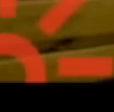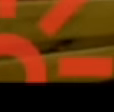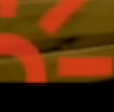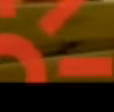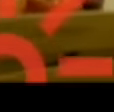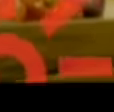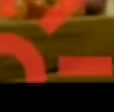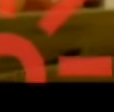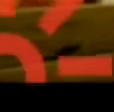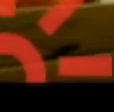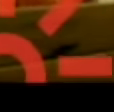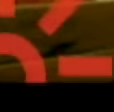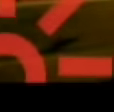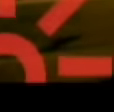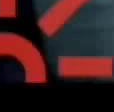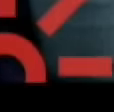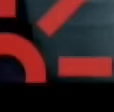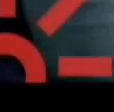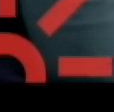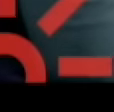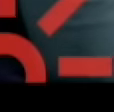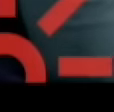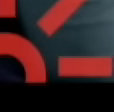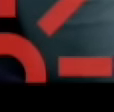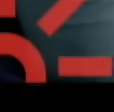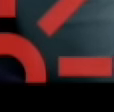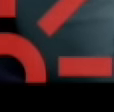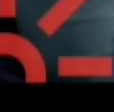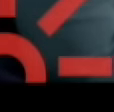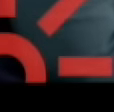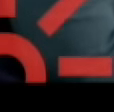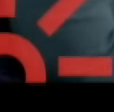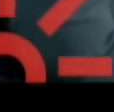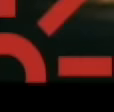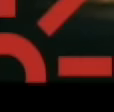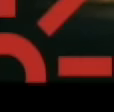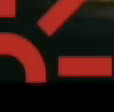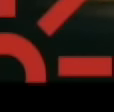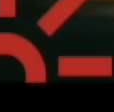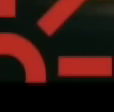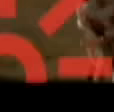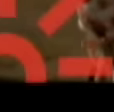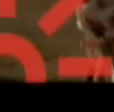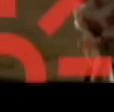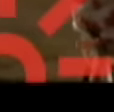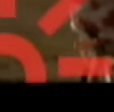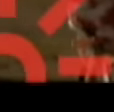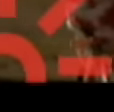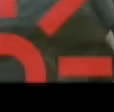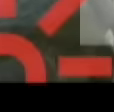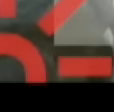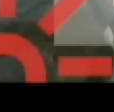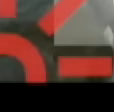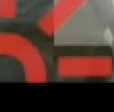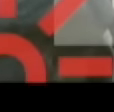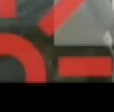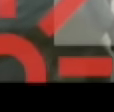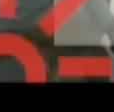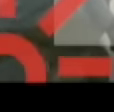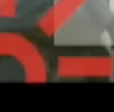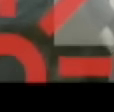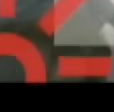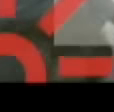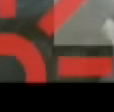tenemos facebook y whatsapp gratis y te damos más megas que ningún otro operador más claro música y claro vídeo además fue